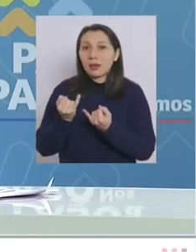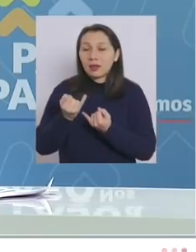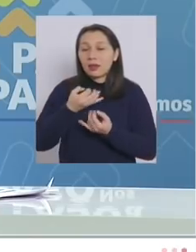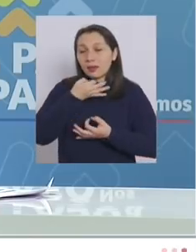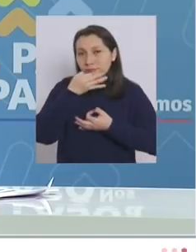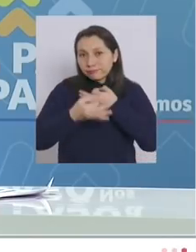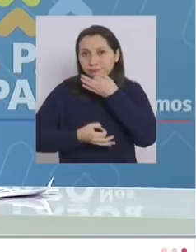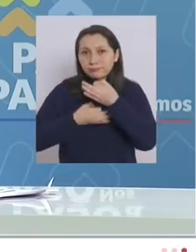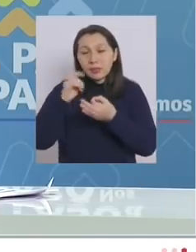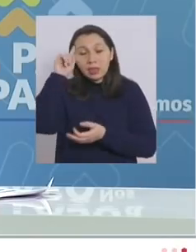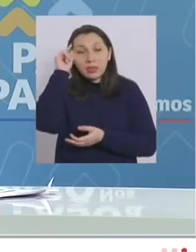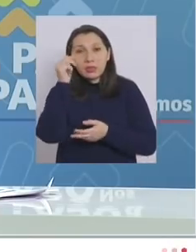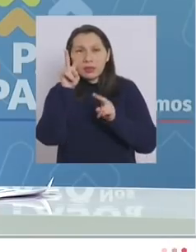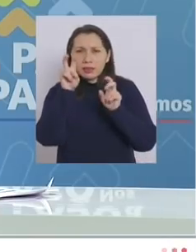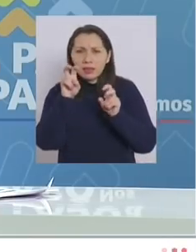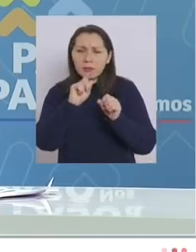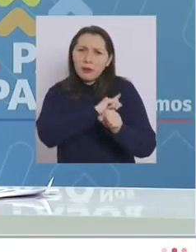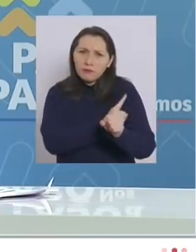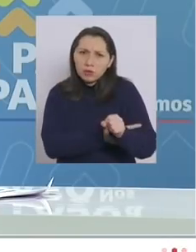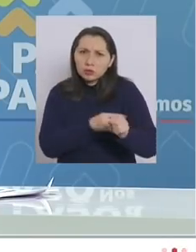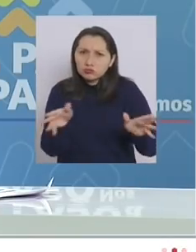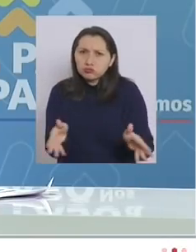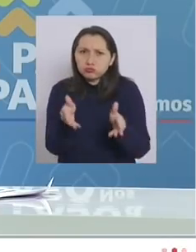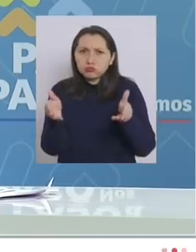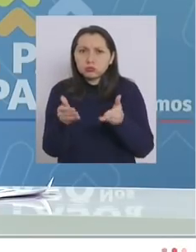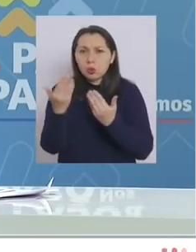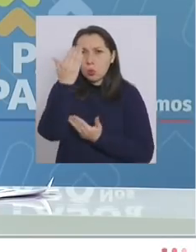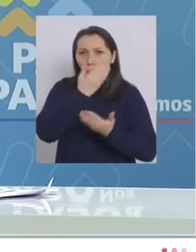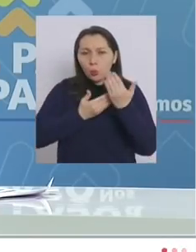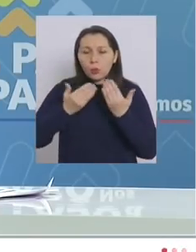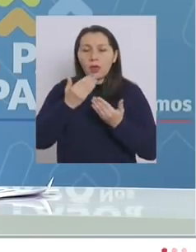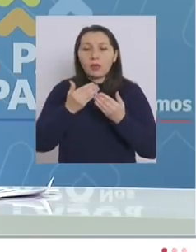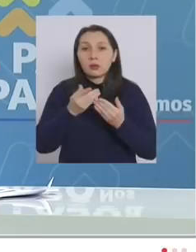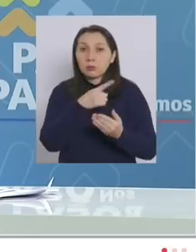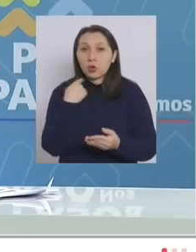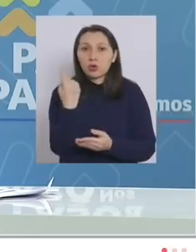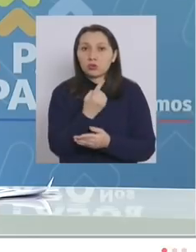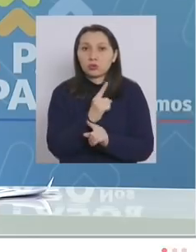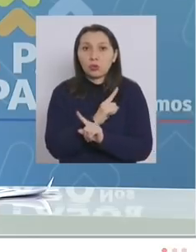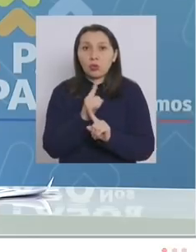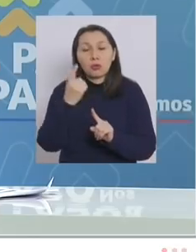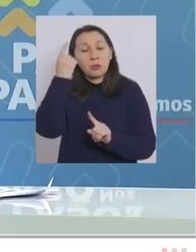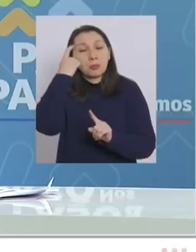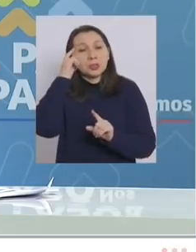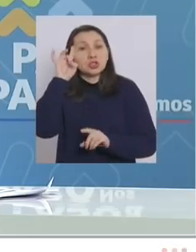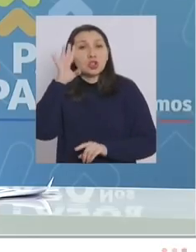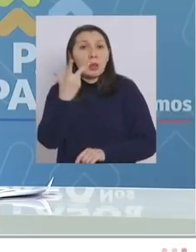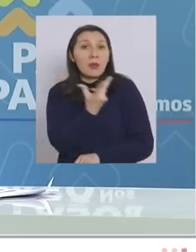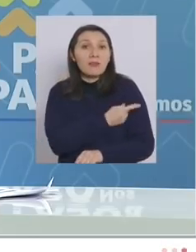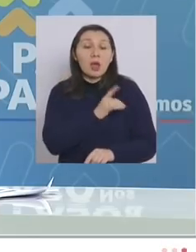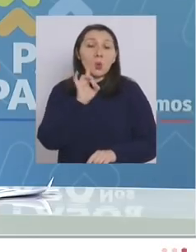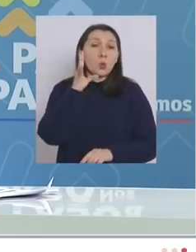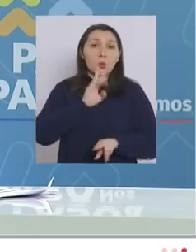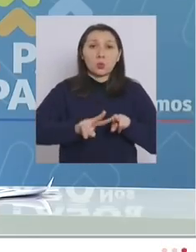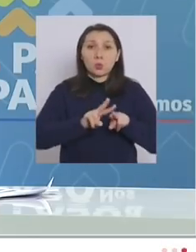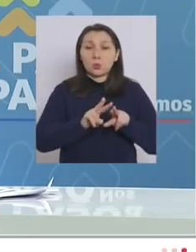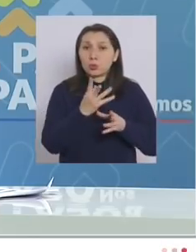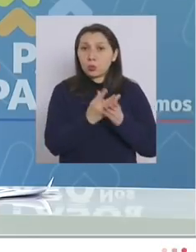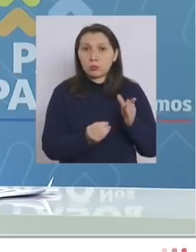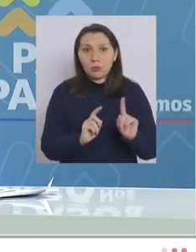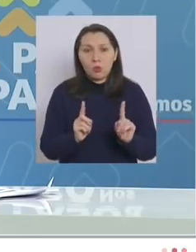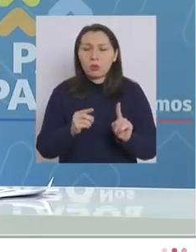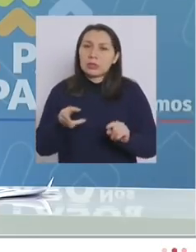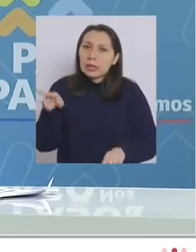algunas ideas sobre el fortalecimiento del autocuidado, porque nosotros no nos basamos solo en la vacuna. Hemos insistido hasta